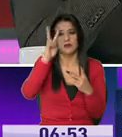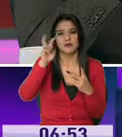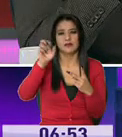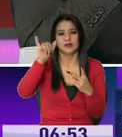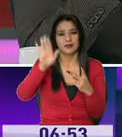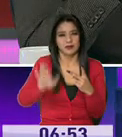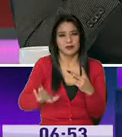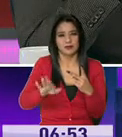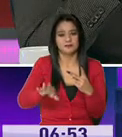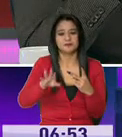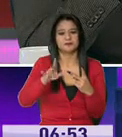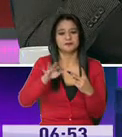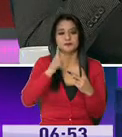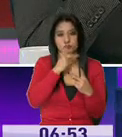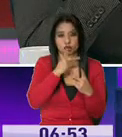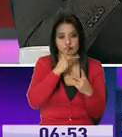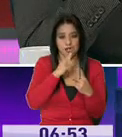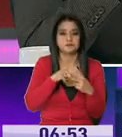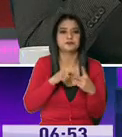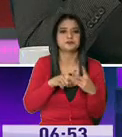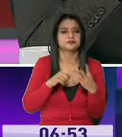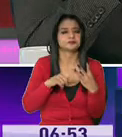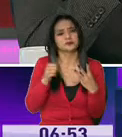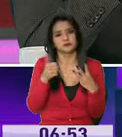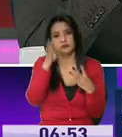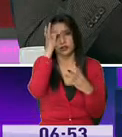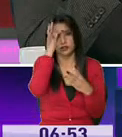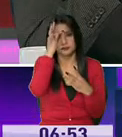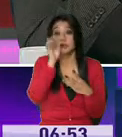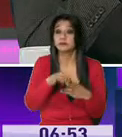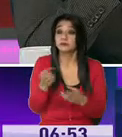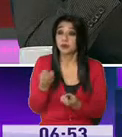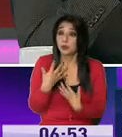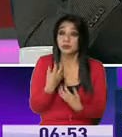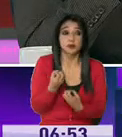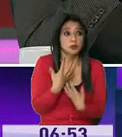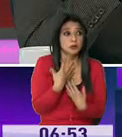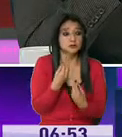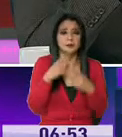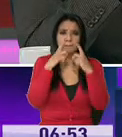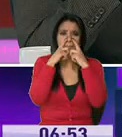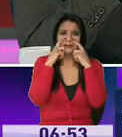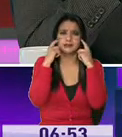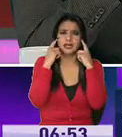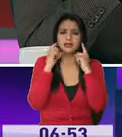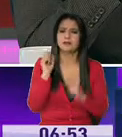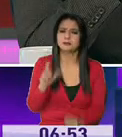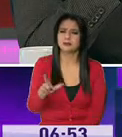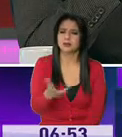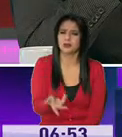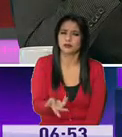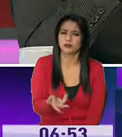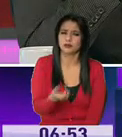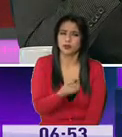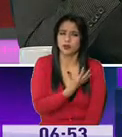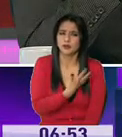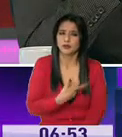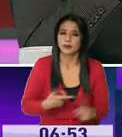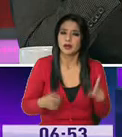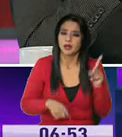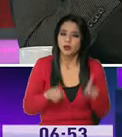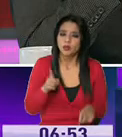oferta y la demanda y otra cosa es que exista una clara intención de entregarle un contrato a una persona determinada con evidente sobreprecio, ¿no? Esas son cuestiones diferentes, ya la